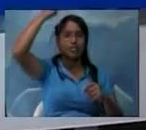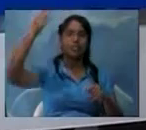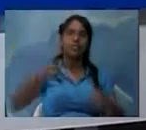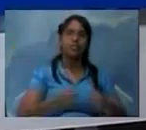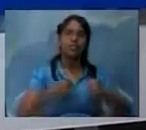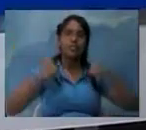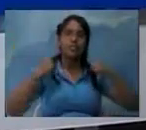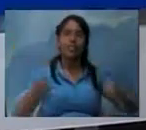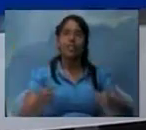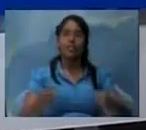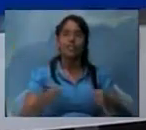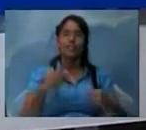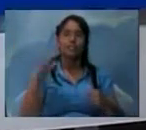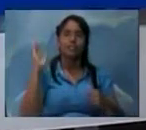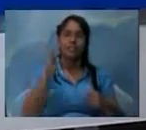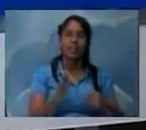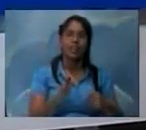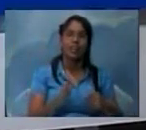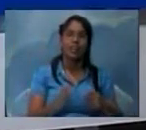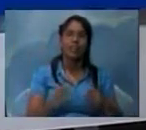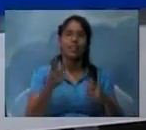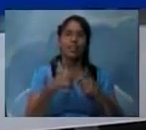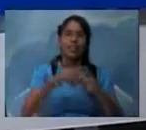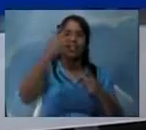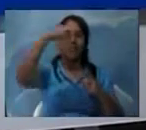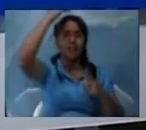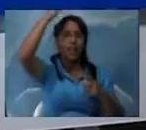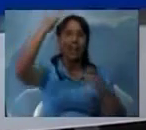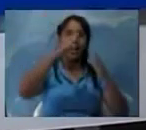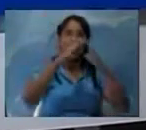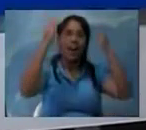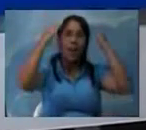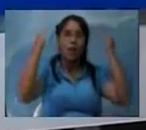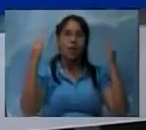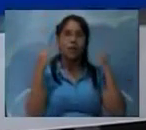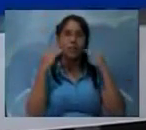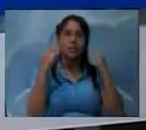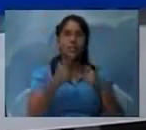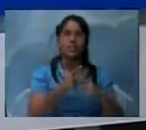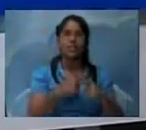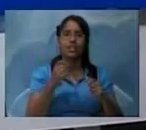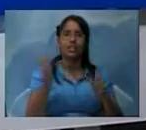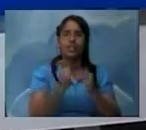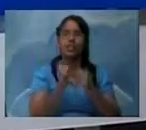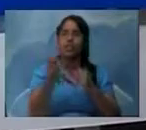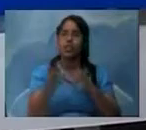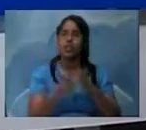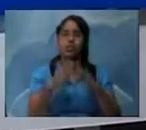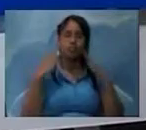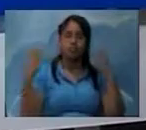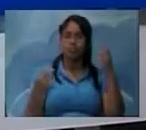gordo, con una coronota en la cabeza y con